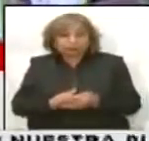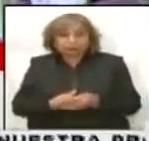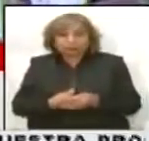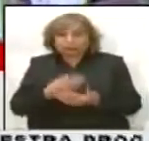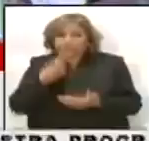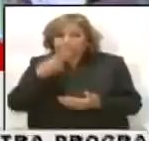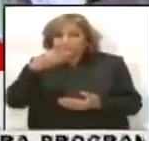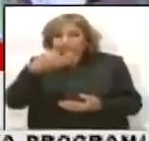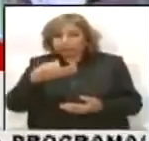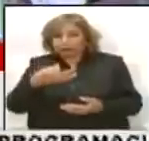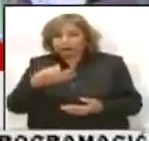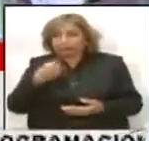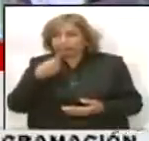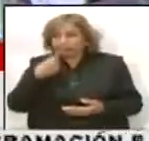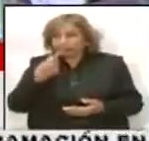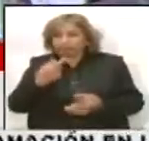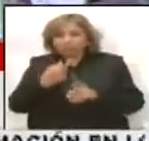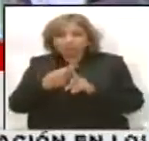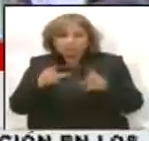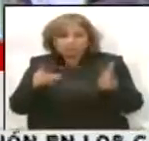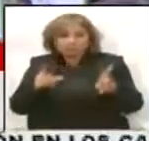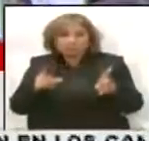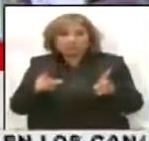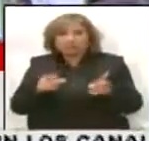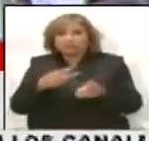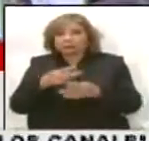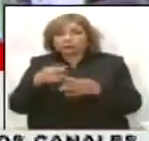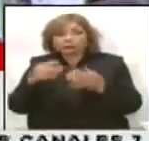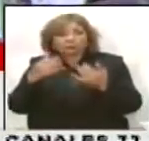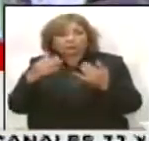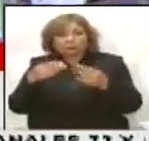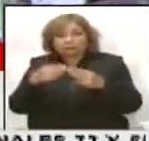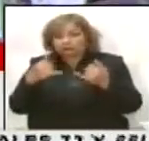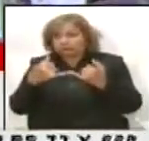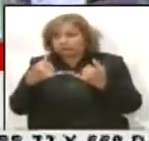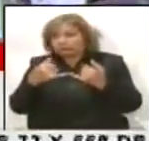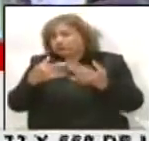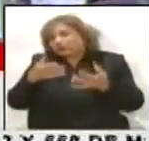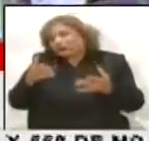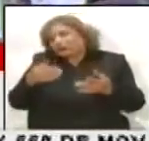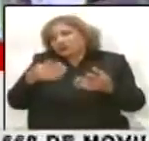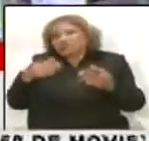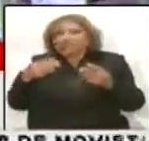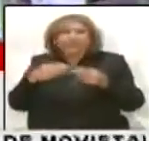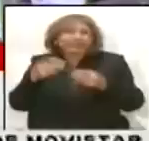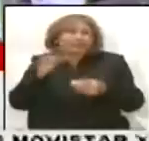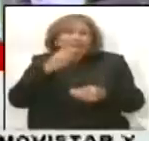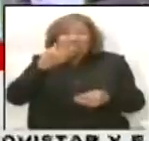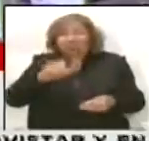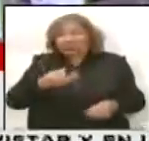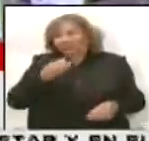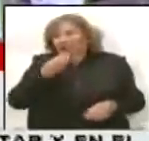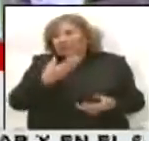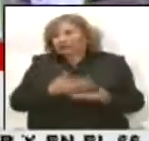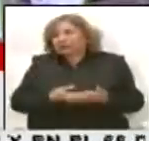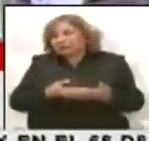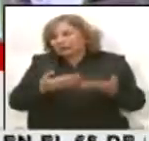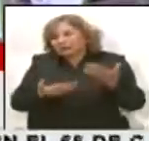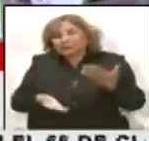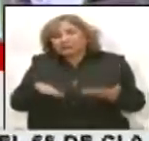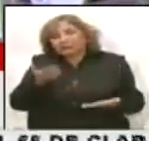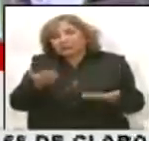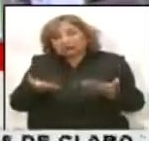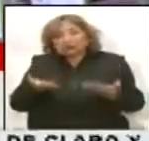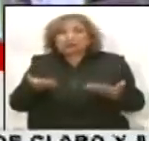una versión, en todo caso, que sea distinta a la que ha circulado en redes sociales. Muchos dicen, bueno, las redes sociales no pueden ser nuestra fuente. Estoy totalmente de